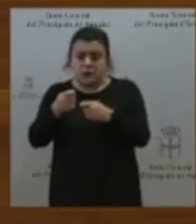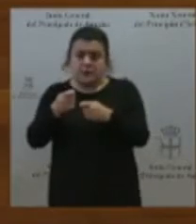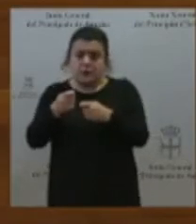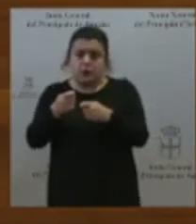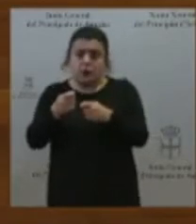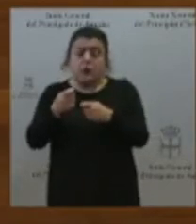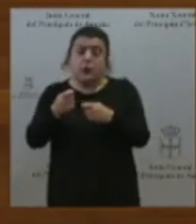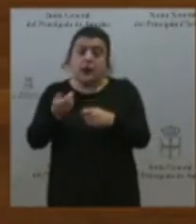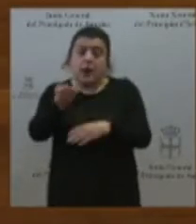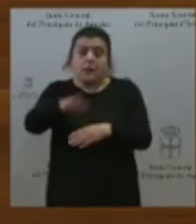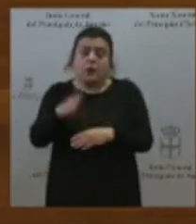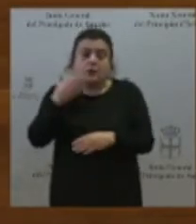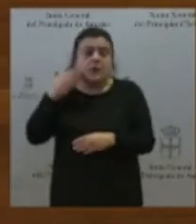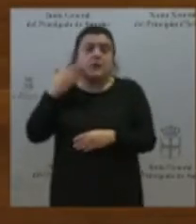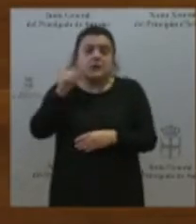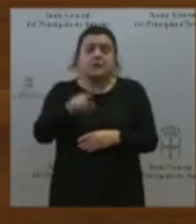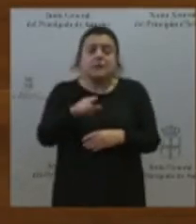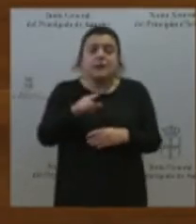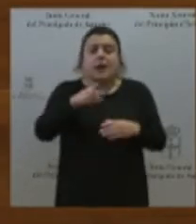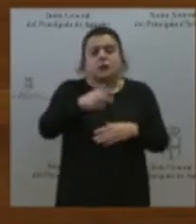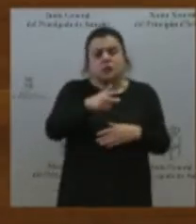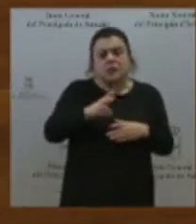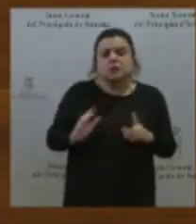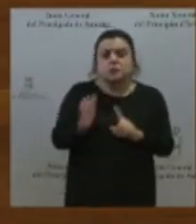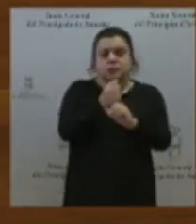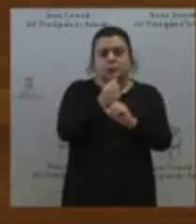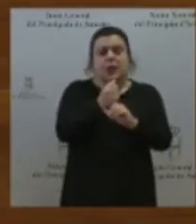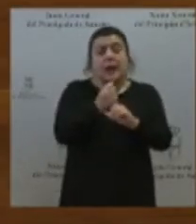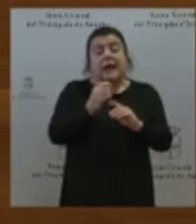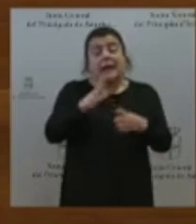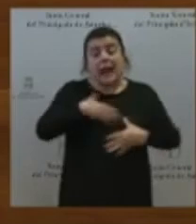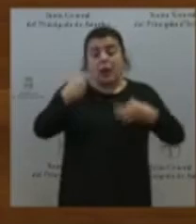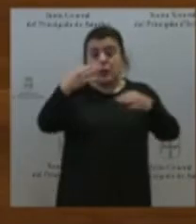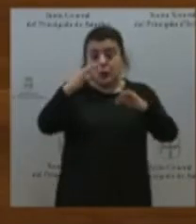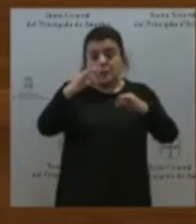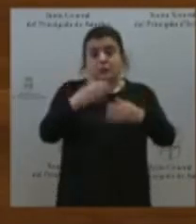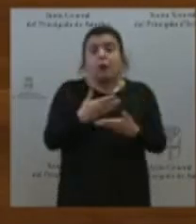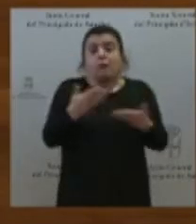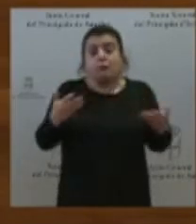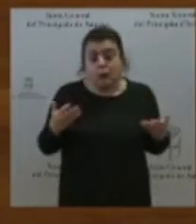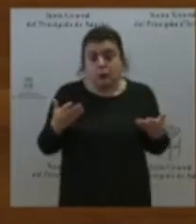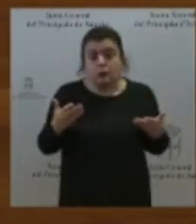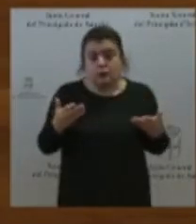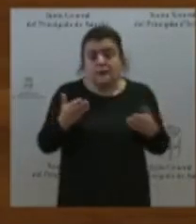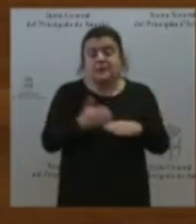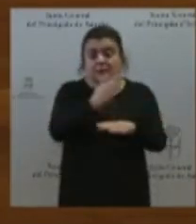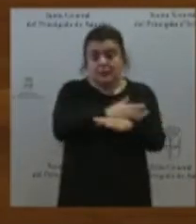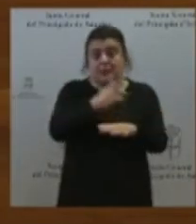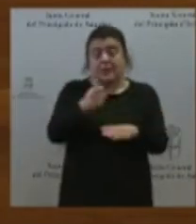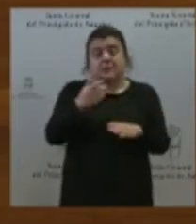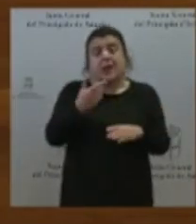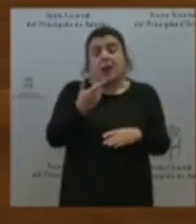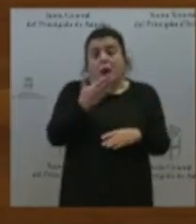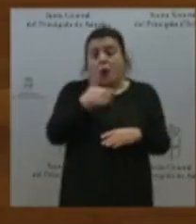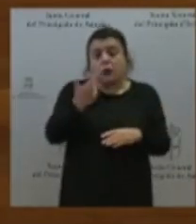en el documento de voluntades anticipadas, comúnmente conocido como testamento vital. Si algo han demostrado los